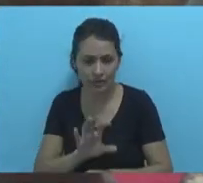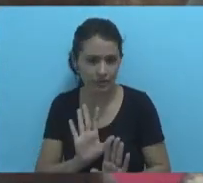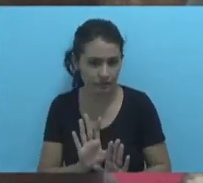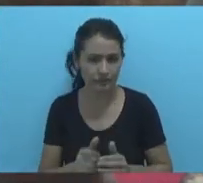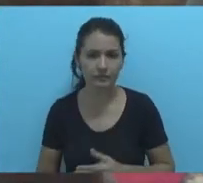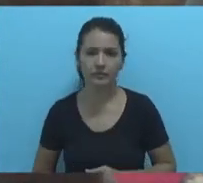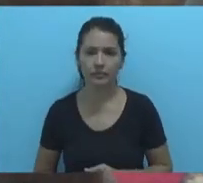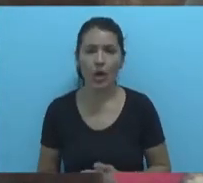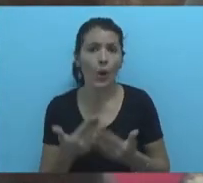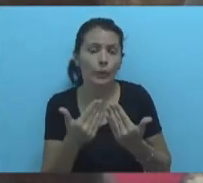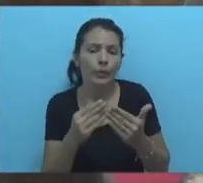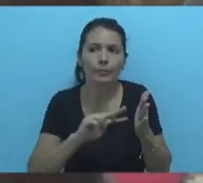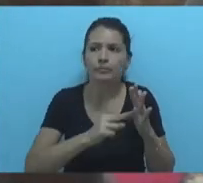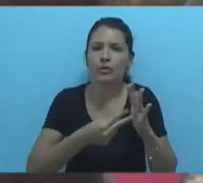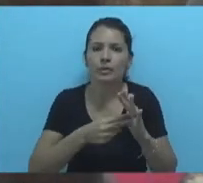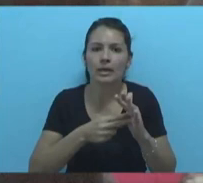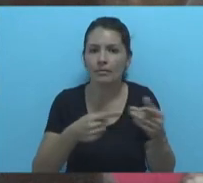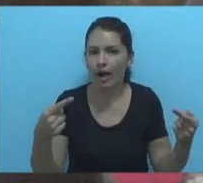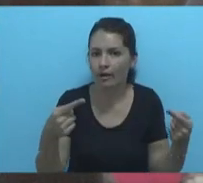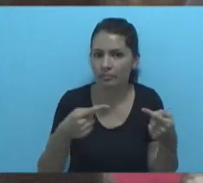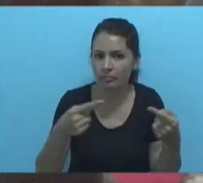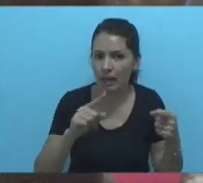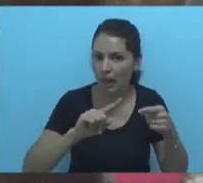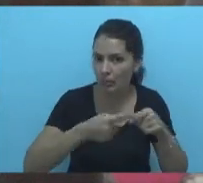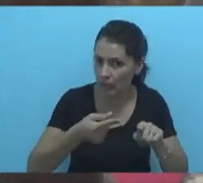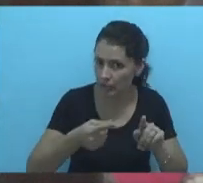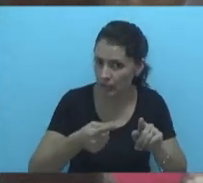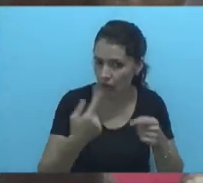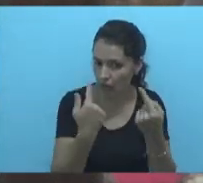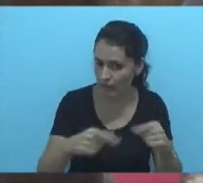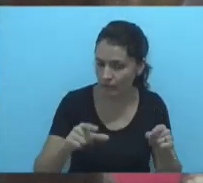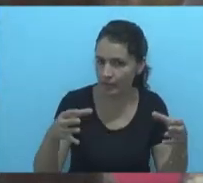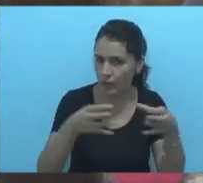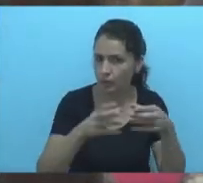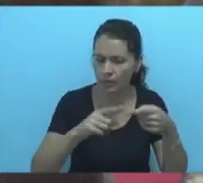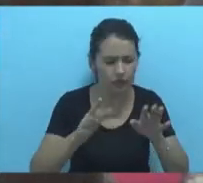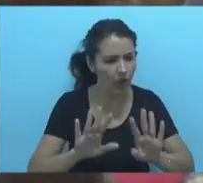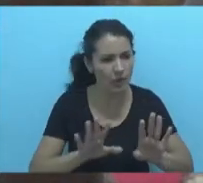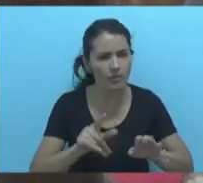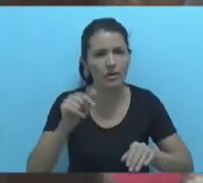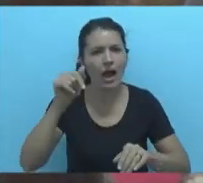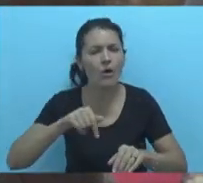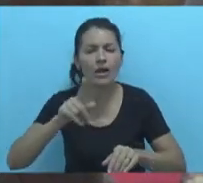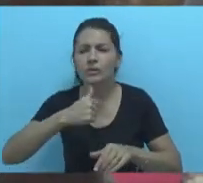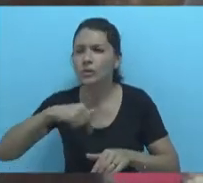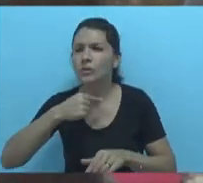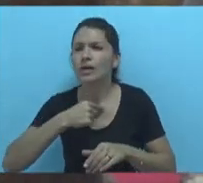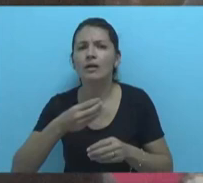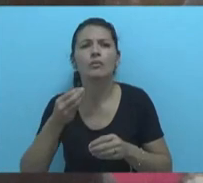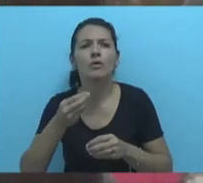subsidios. Pero lo que pedimos en este momento es que pueda existir un reparto más